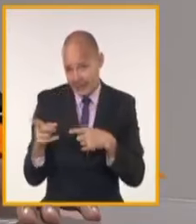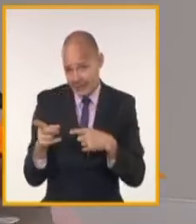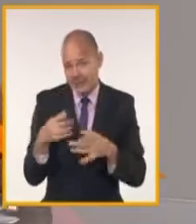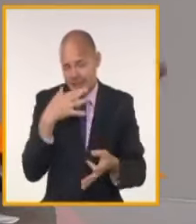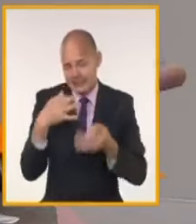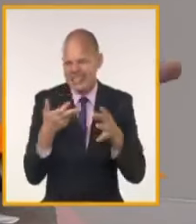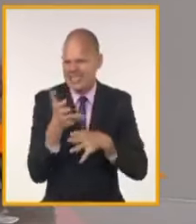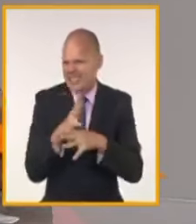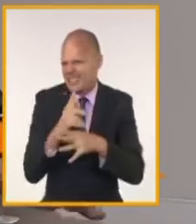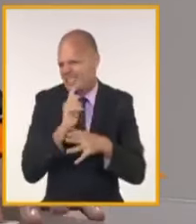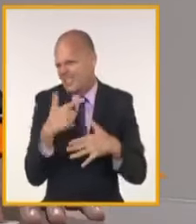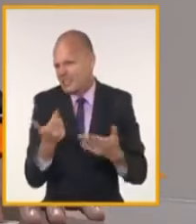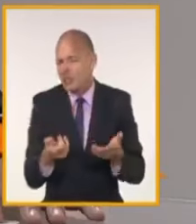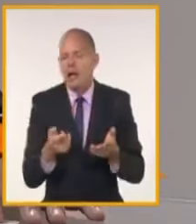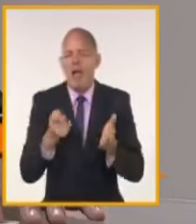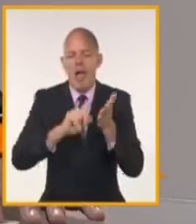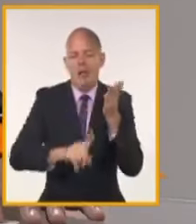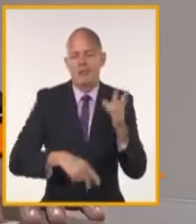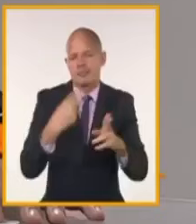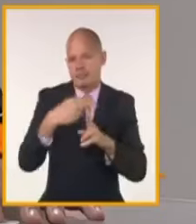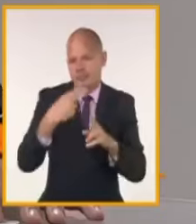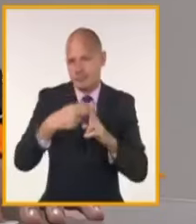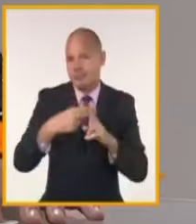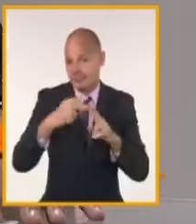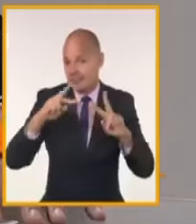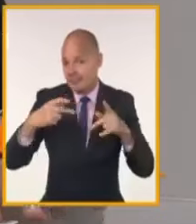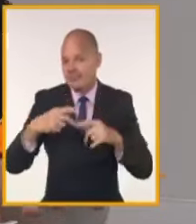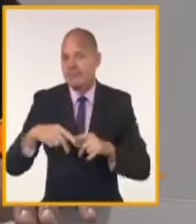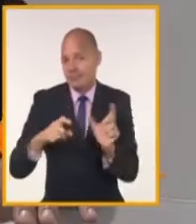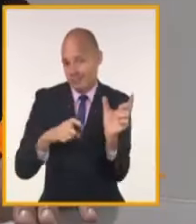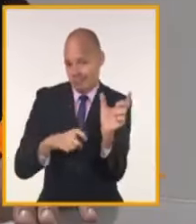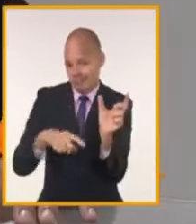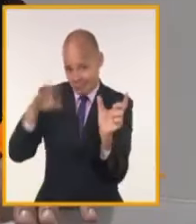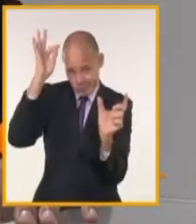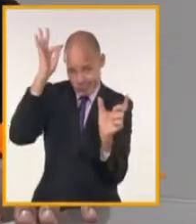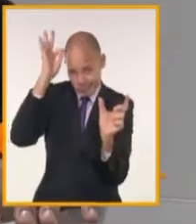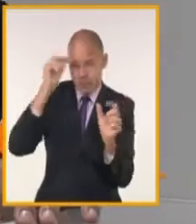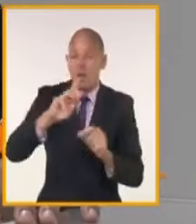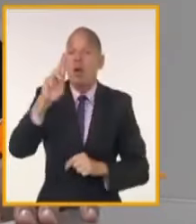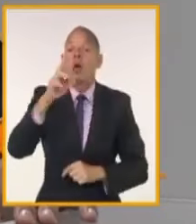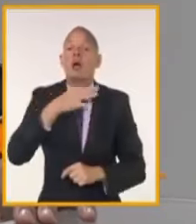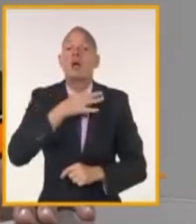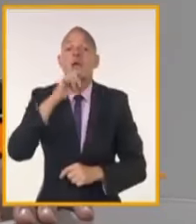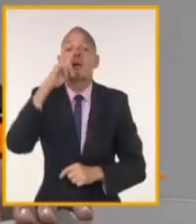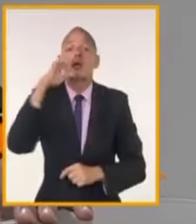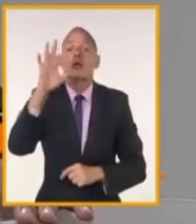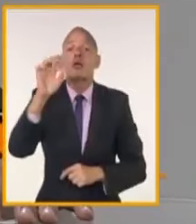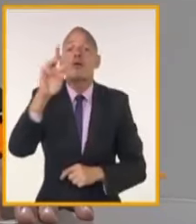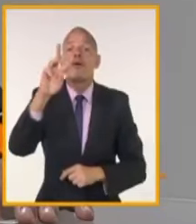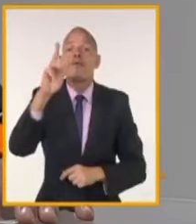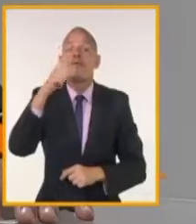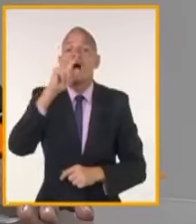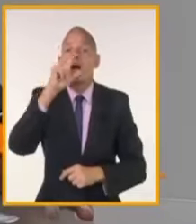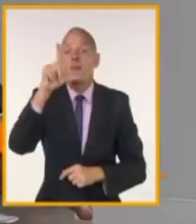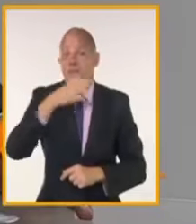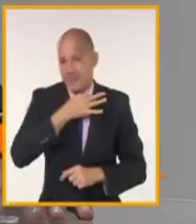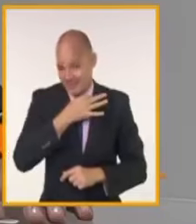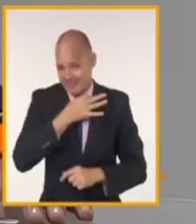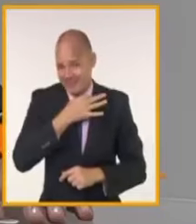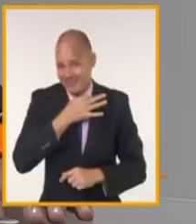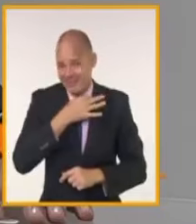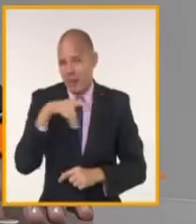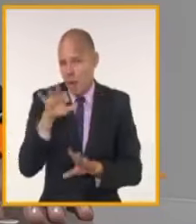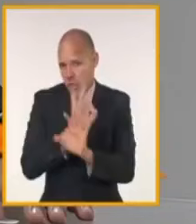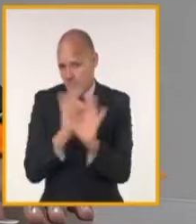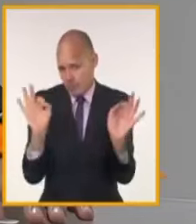renovables que aprovecho para decir de que agradezco que me permitan hacer algunos comentarios adicionales pero ante